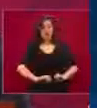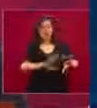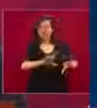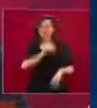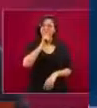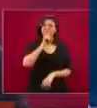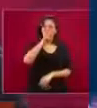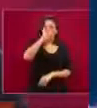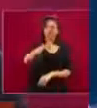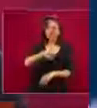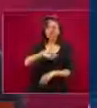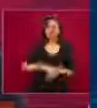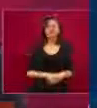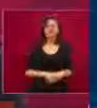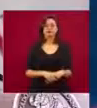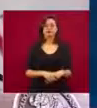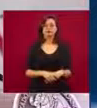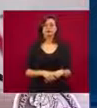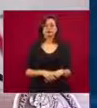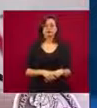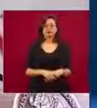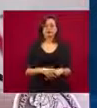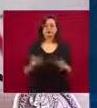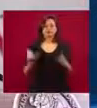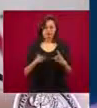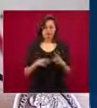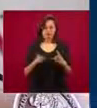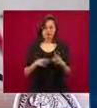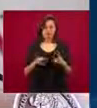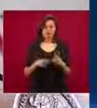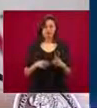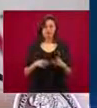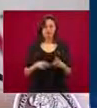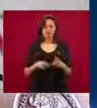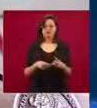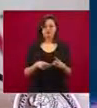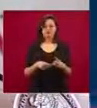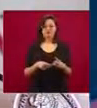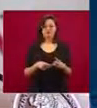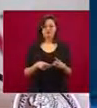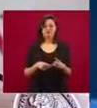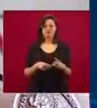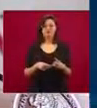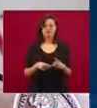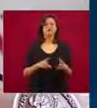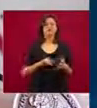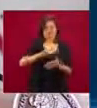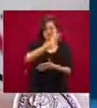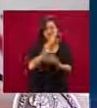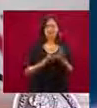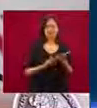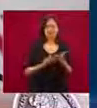tema. No es una práctica que cualquiera haga, se requiere ciertos conocimientos técnicos